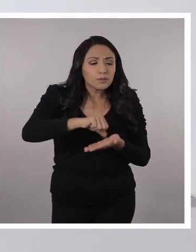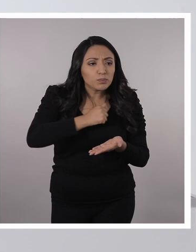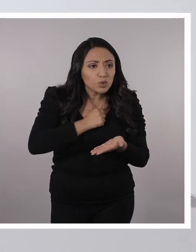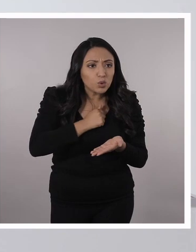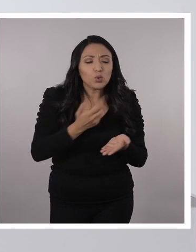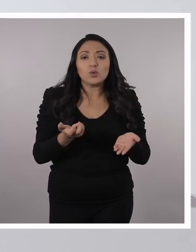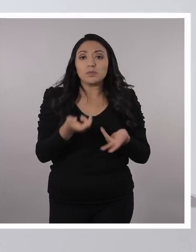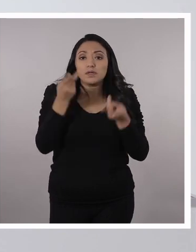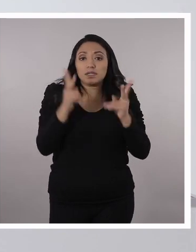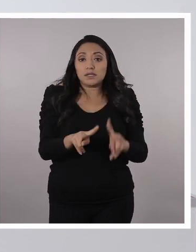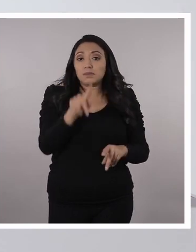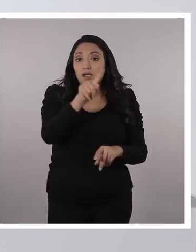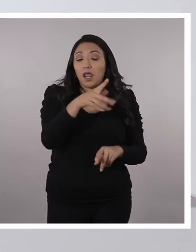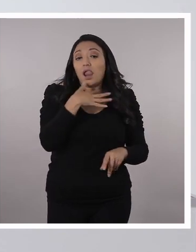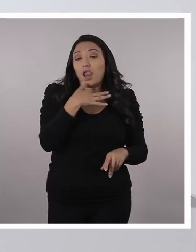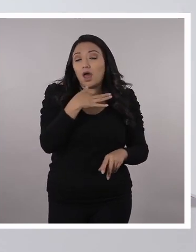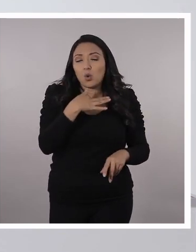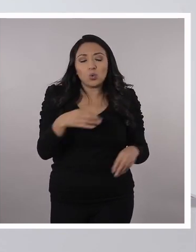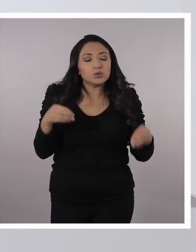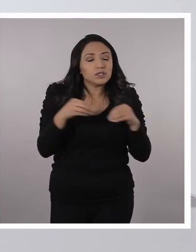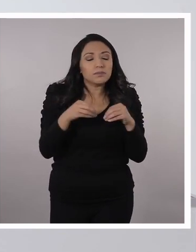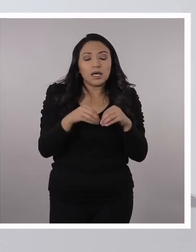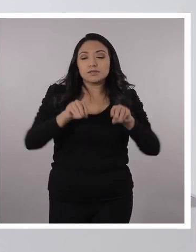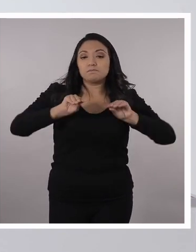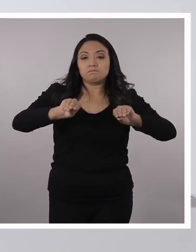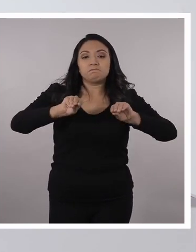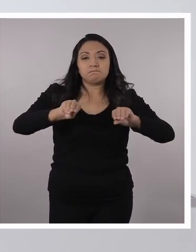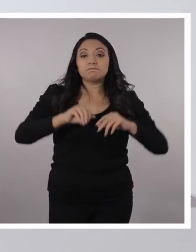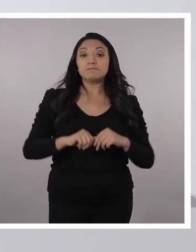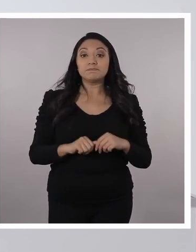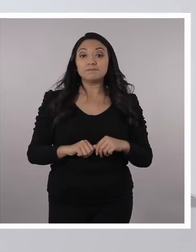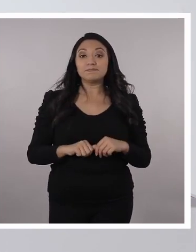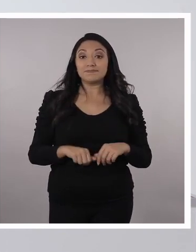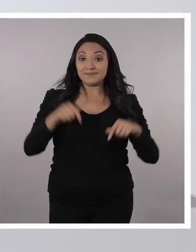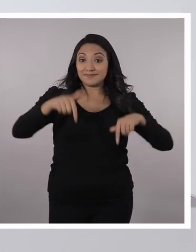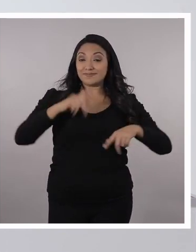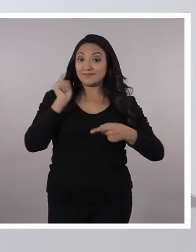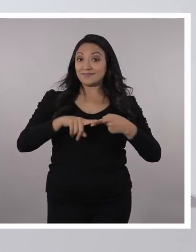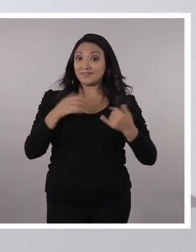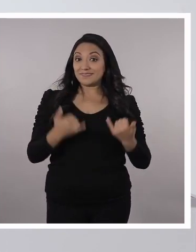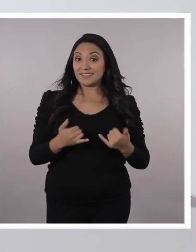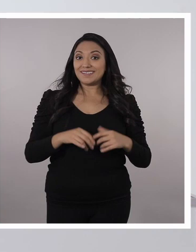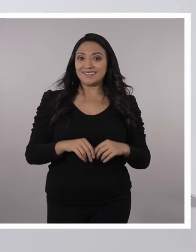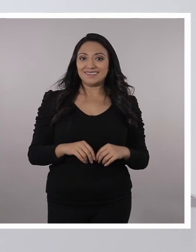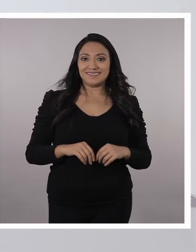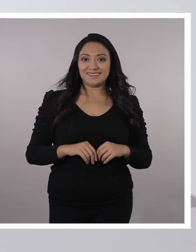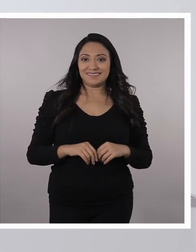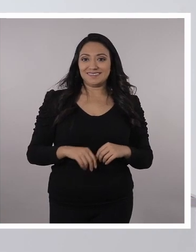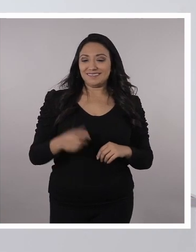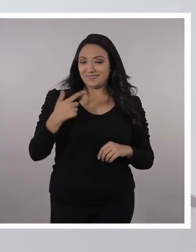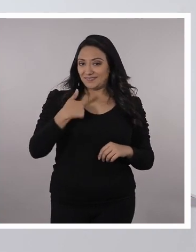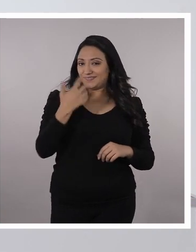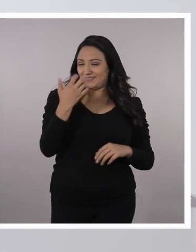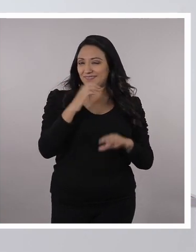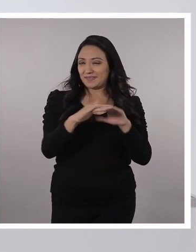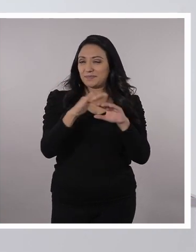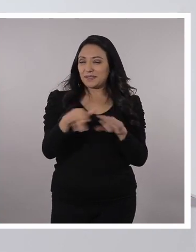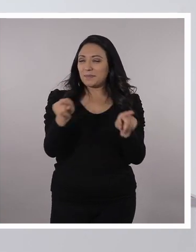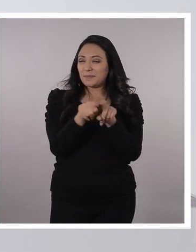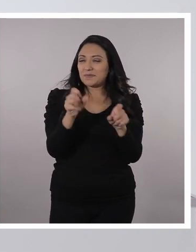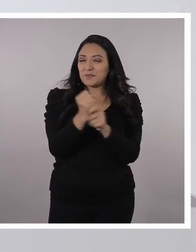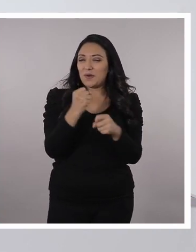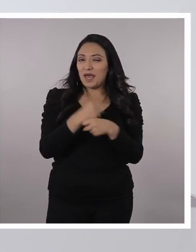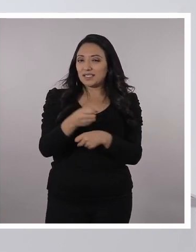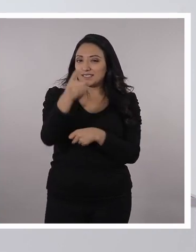nació. Además, sus intereses, porque le encanta enseñar, como nos ha mostrado hasta ahora. Yo les invito